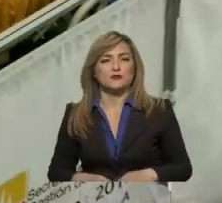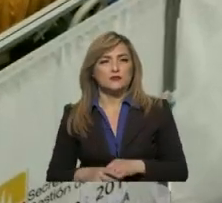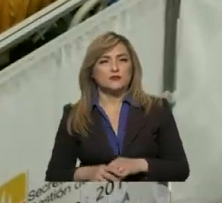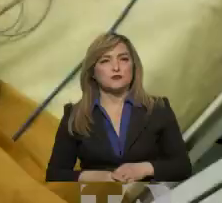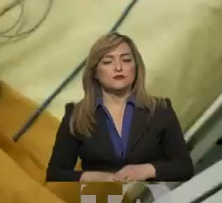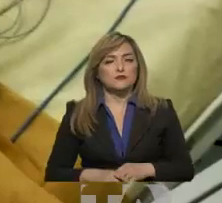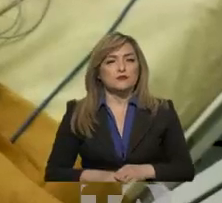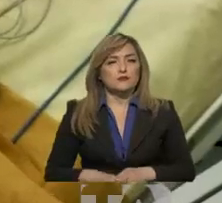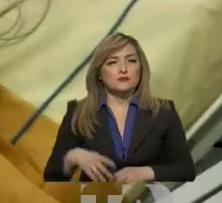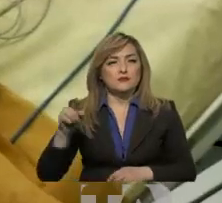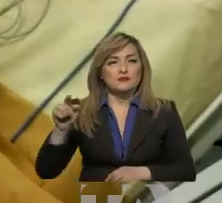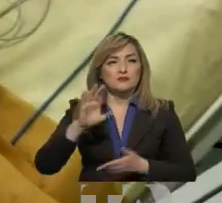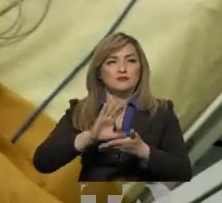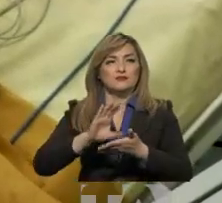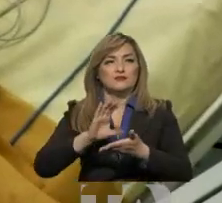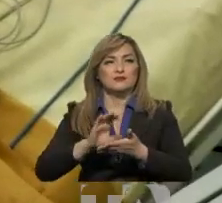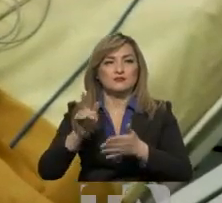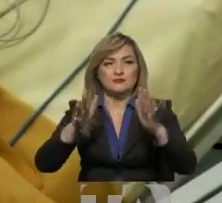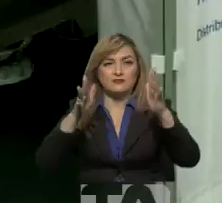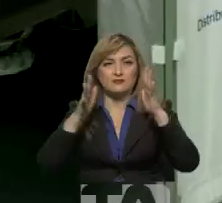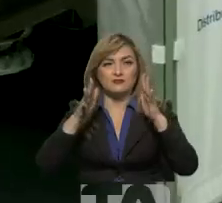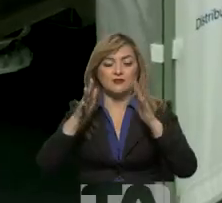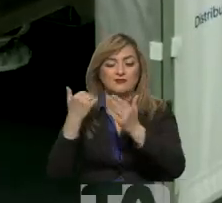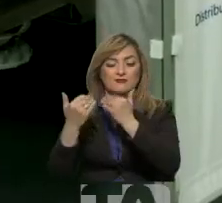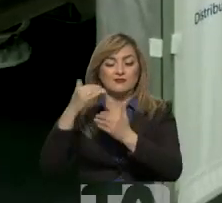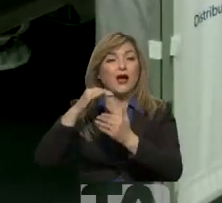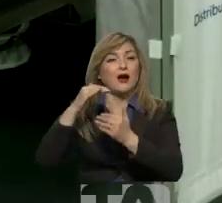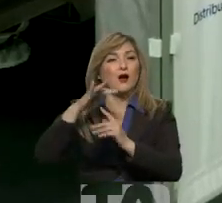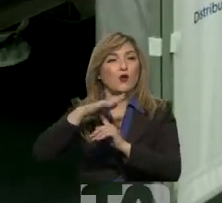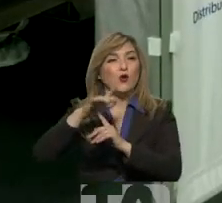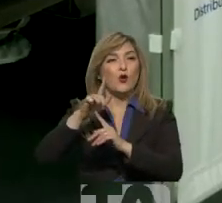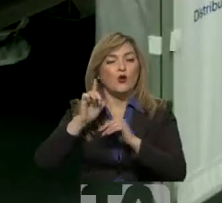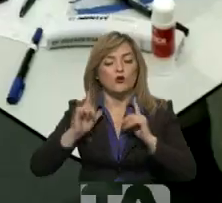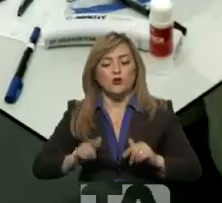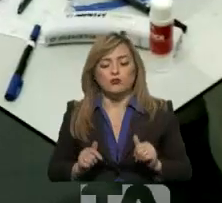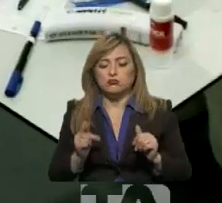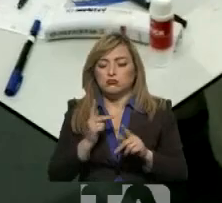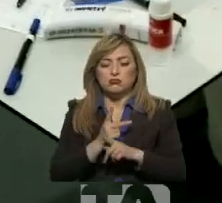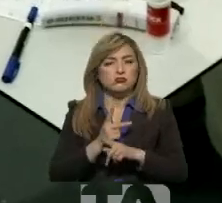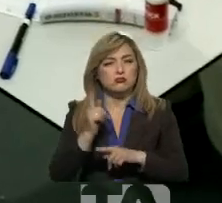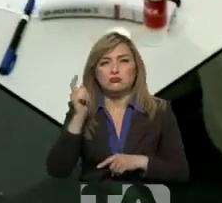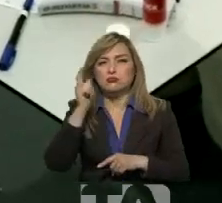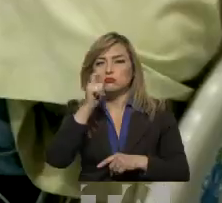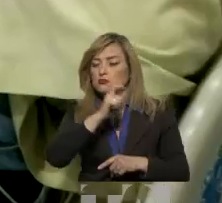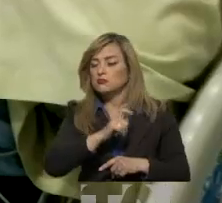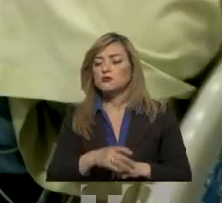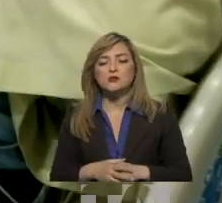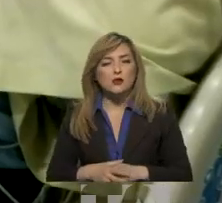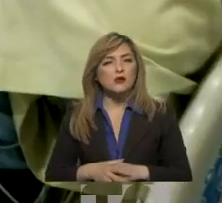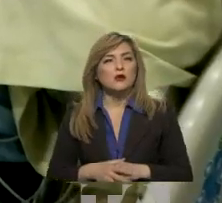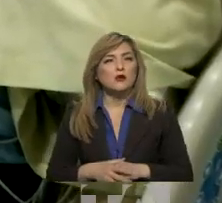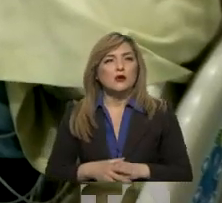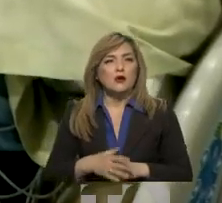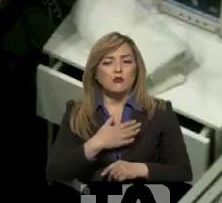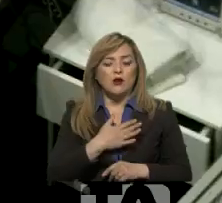al Centro de Atención Bicentenario por COVID-19, el estado de salud de Mónica empezó a complicarse a tal punto que sufrió